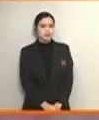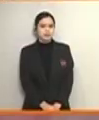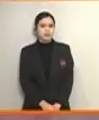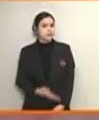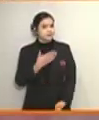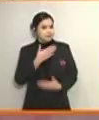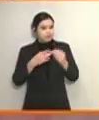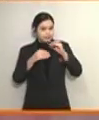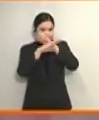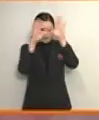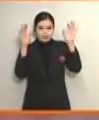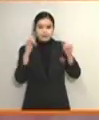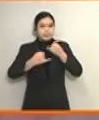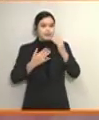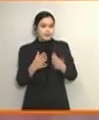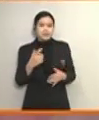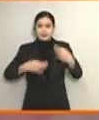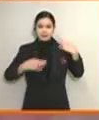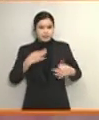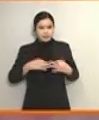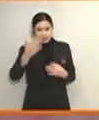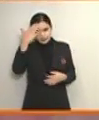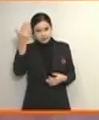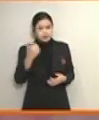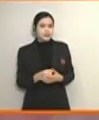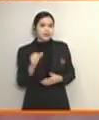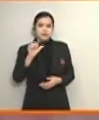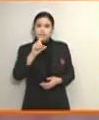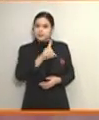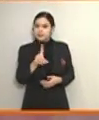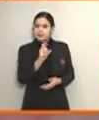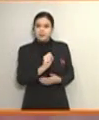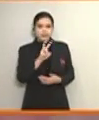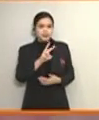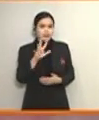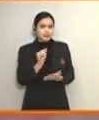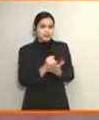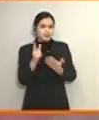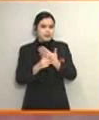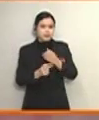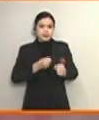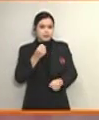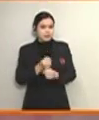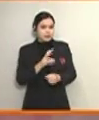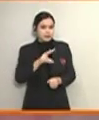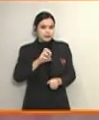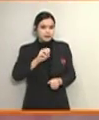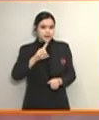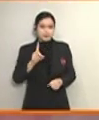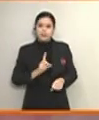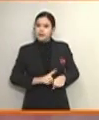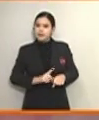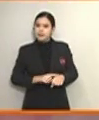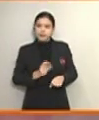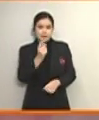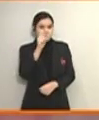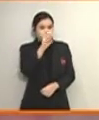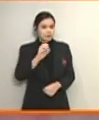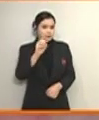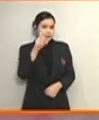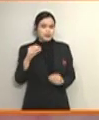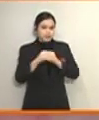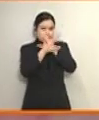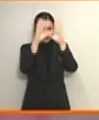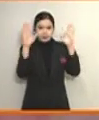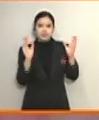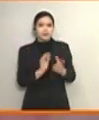Muy buenos días, mis queridos jugadores. Qué alegría poder saludarlos hoy domingo 25 de julio del año 2021. Ya son las 11 y un minuto de la mañana.